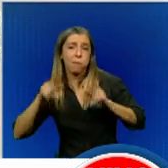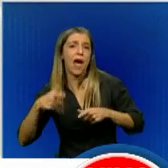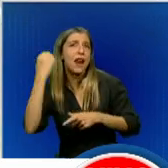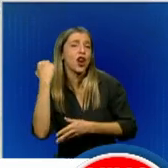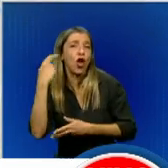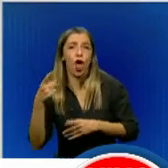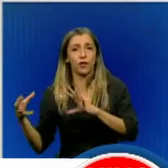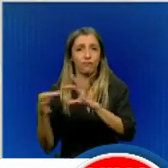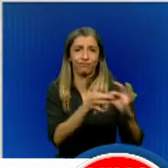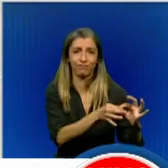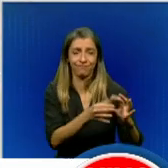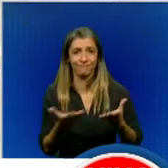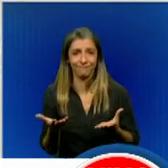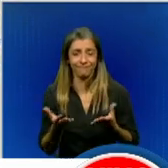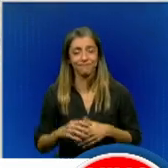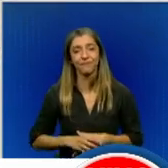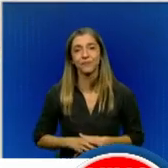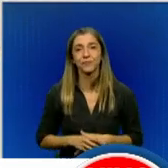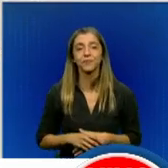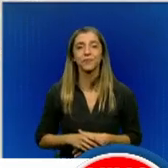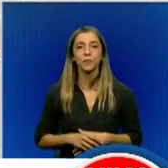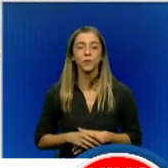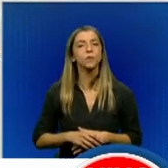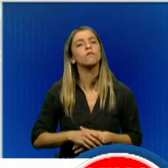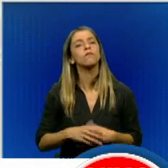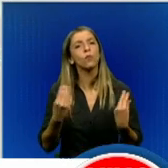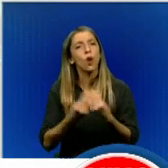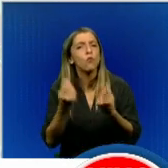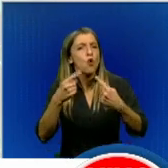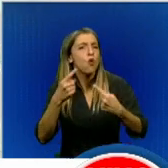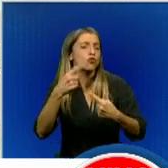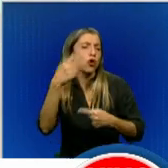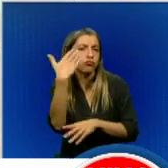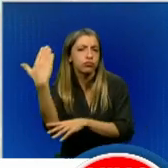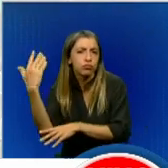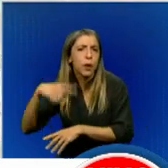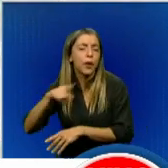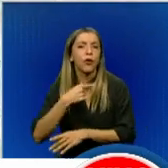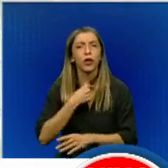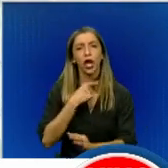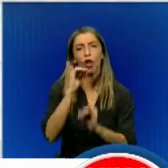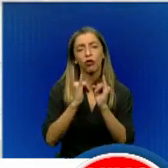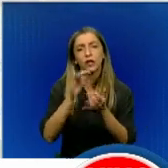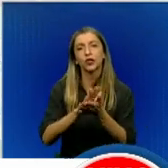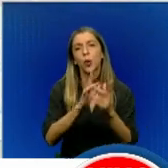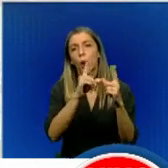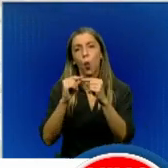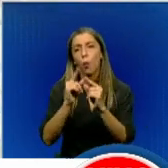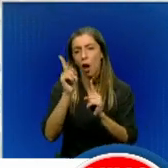quiero traerle al pleno algunos números algunos